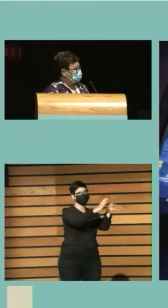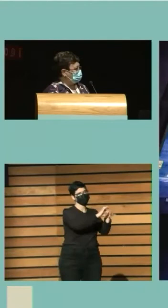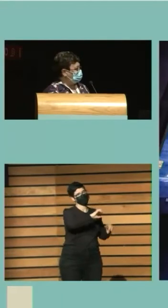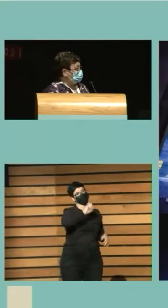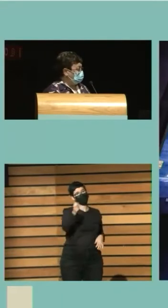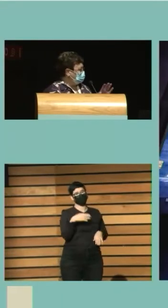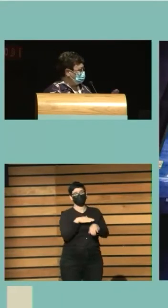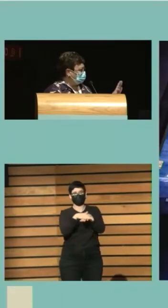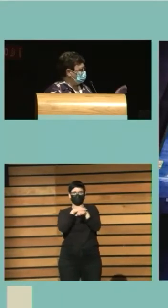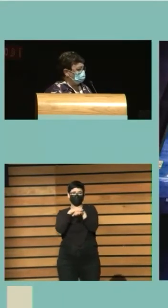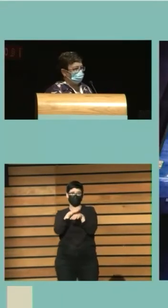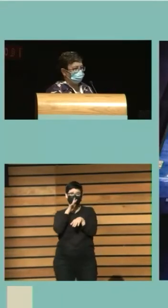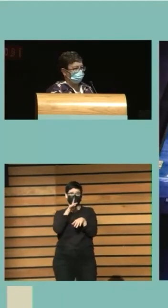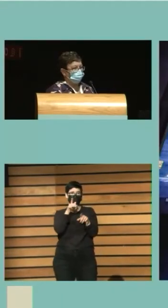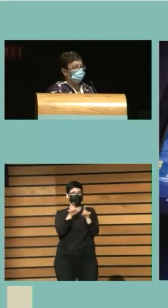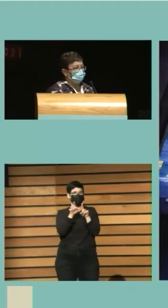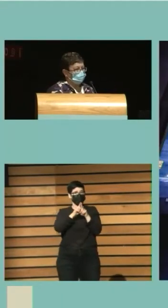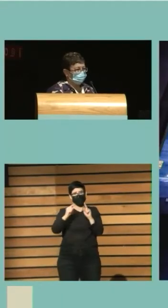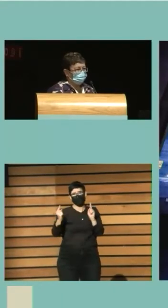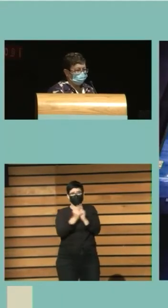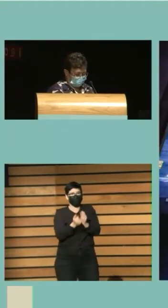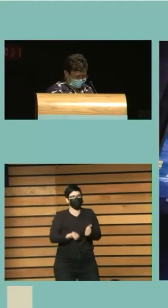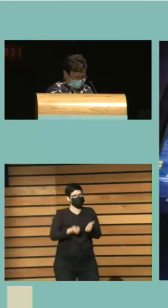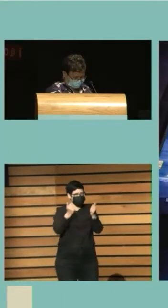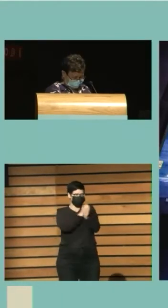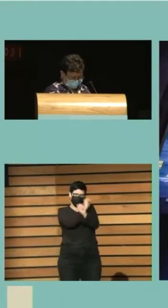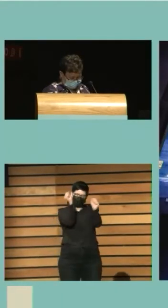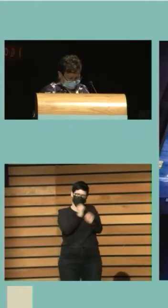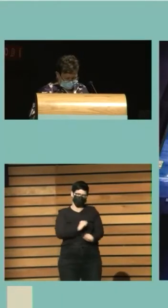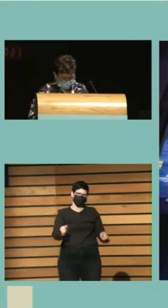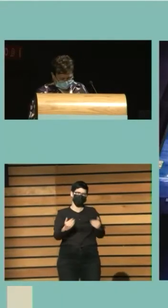porque no he podido ser más breve. Gracias.